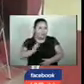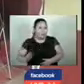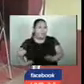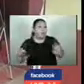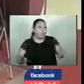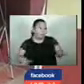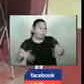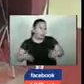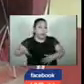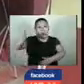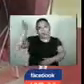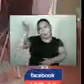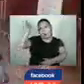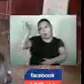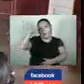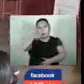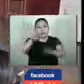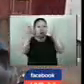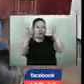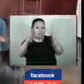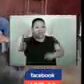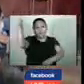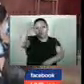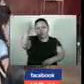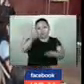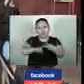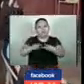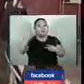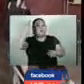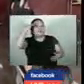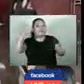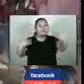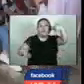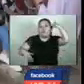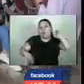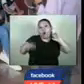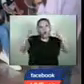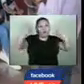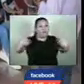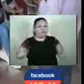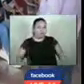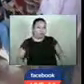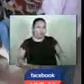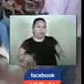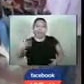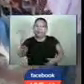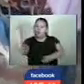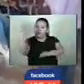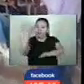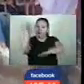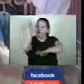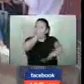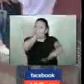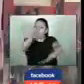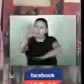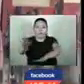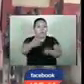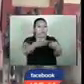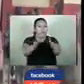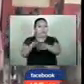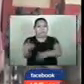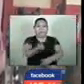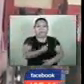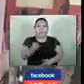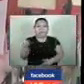brindando un seminario sobre educación, género y sexualidad, considera que debe respetarse la diversidad